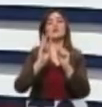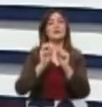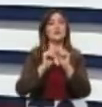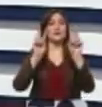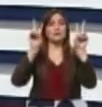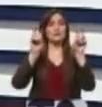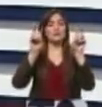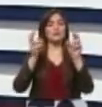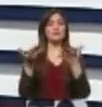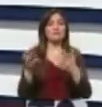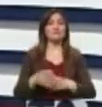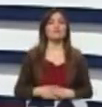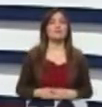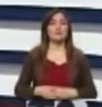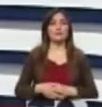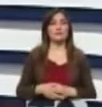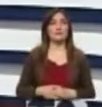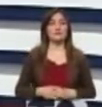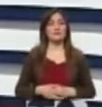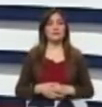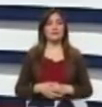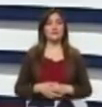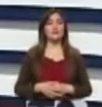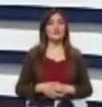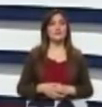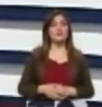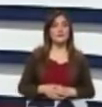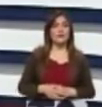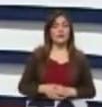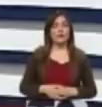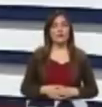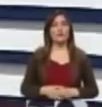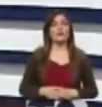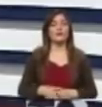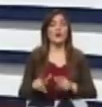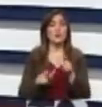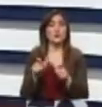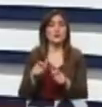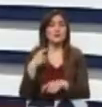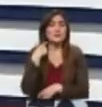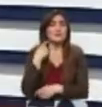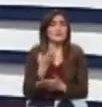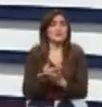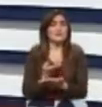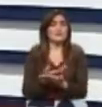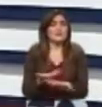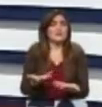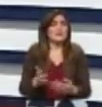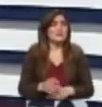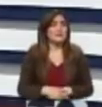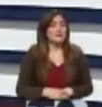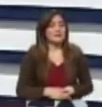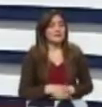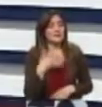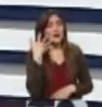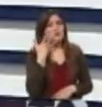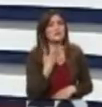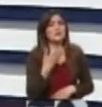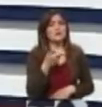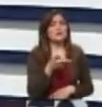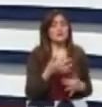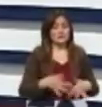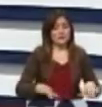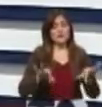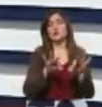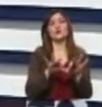sobre esta nota, ¿no? La gente deja de percibir ingresos y esto les perjudica. Y justo coincide en fechas